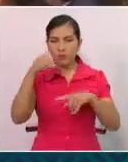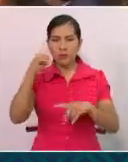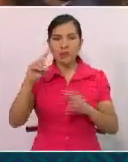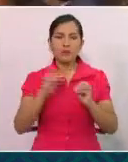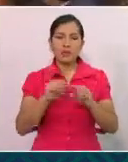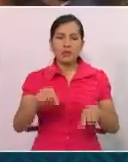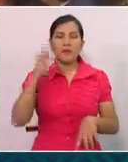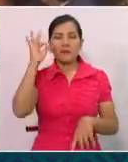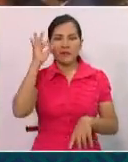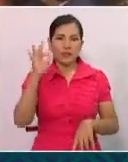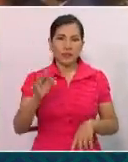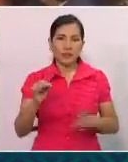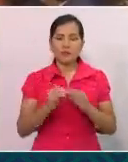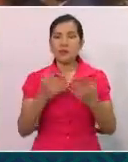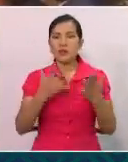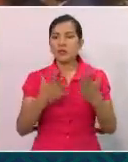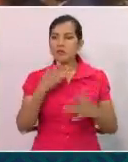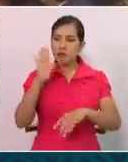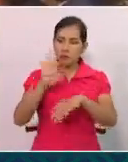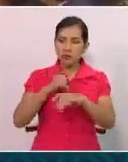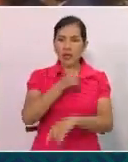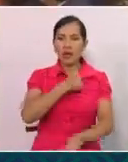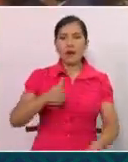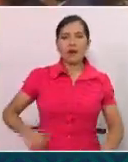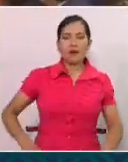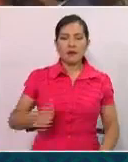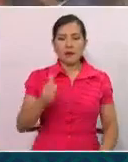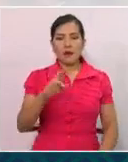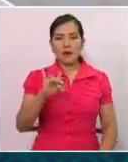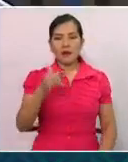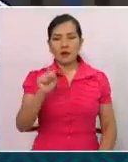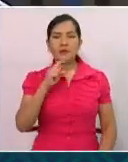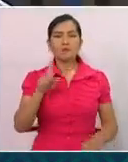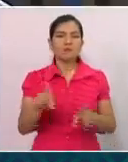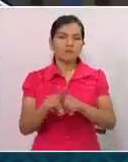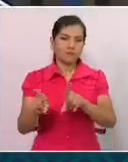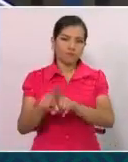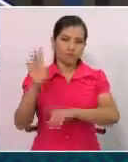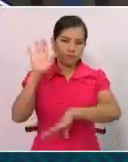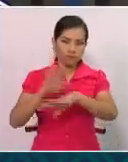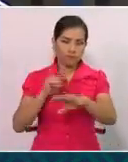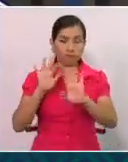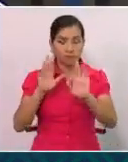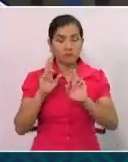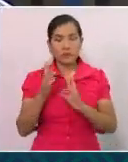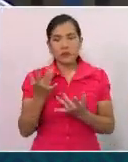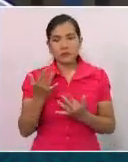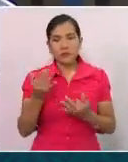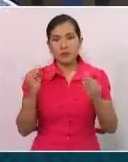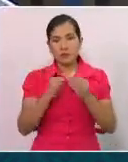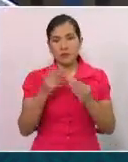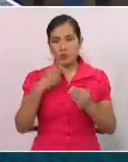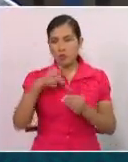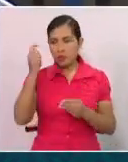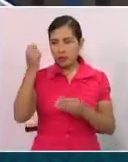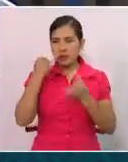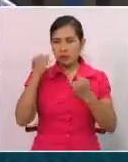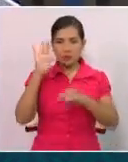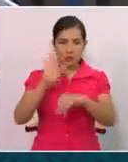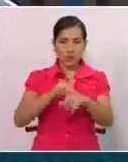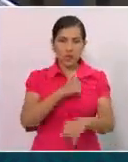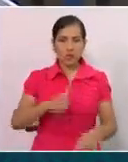Fiscalía. No se descarta convocar a Iván Arias. Vamos a ver si lógicamente necesitamos que preste su declaración el